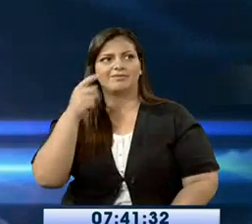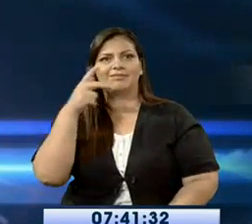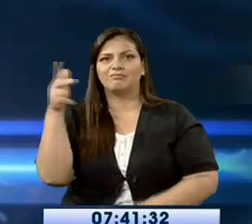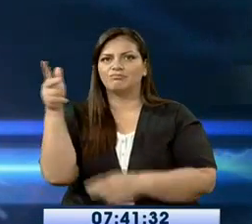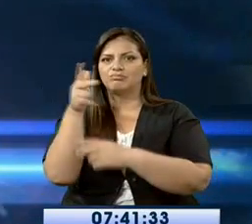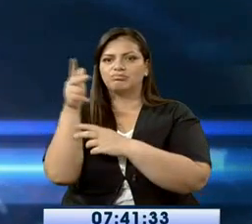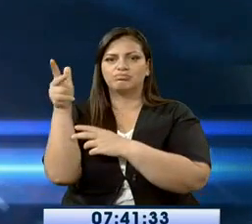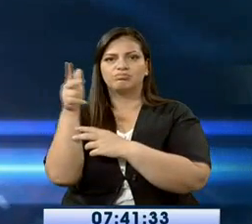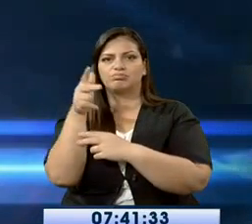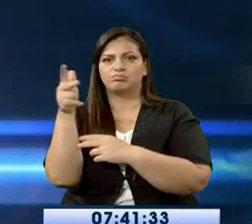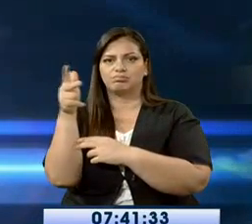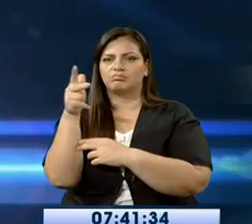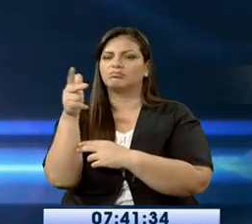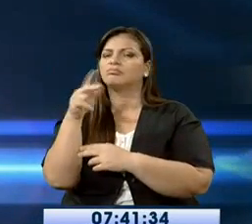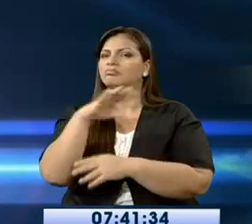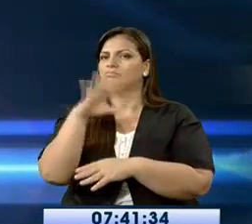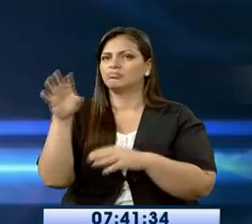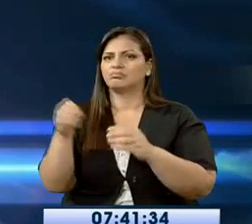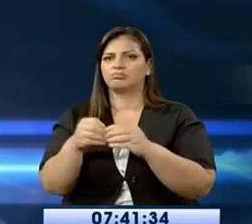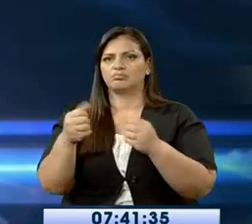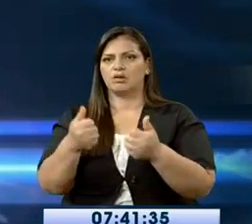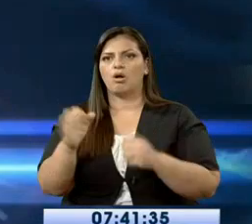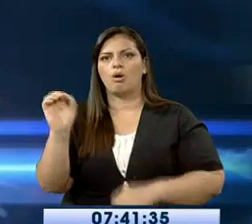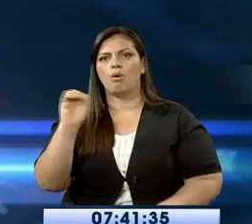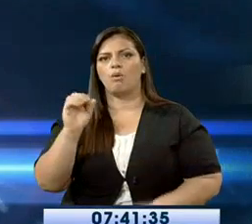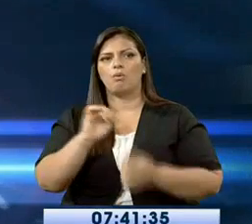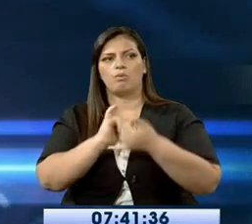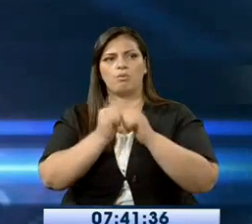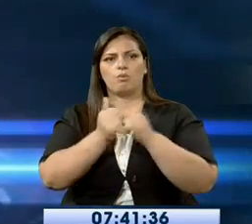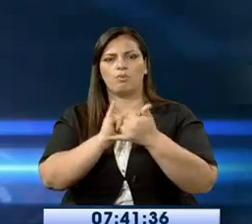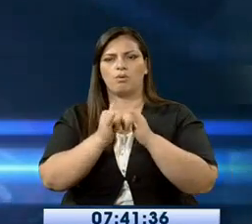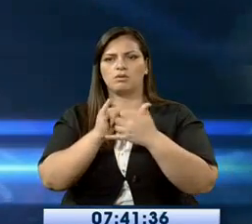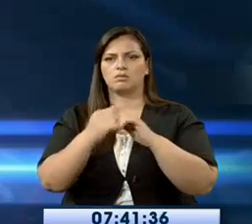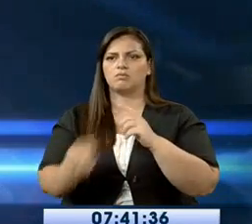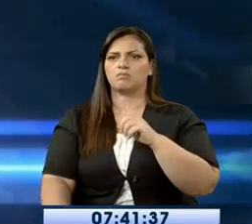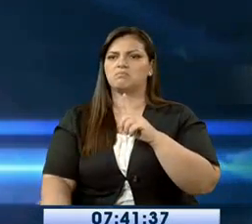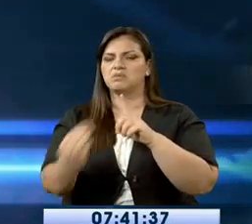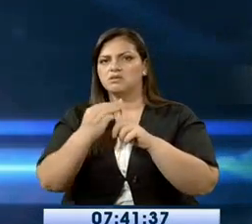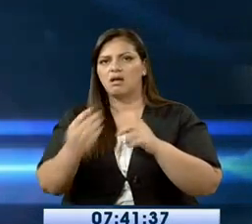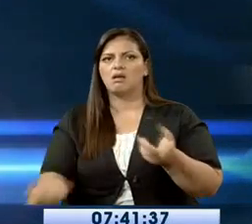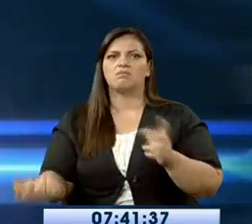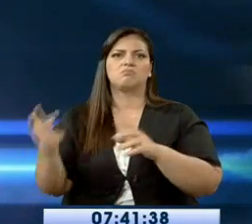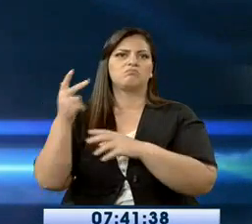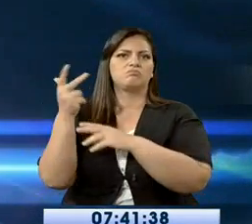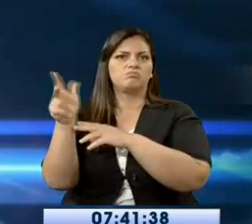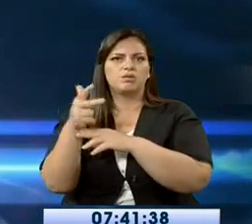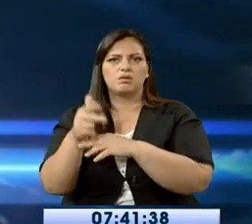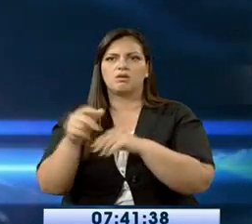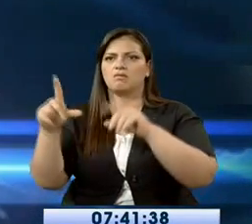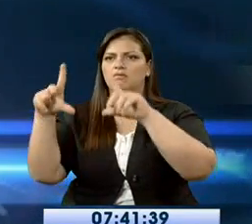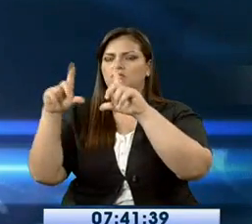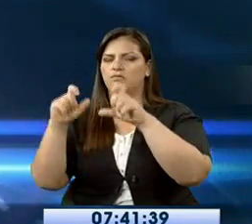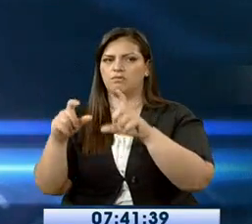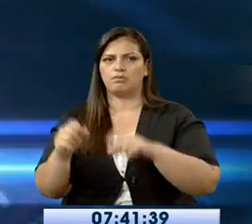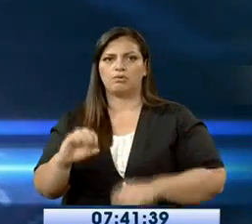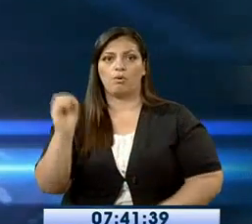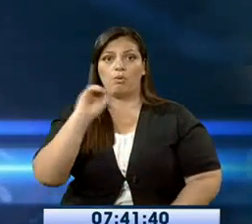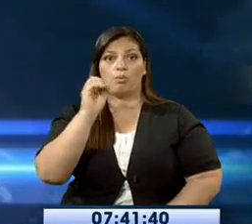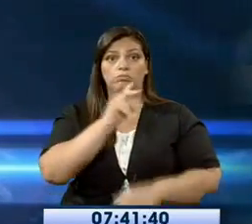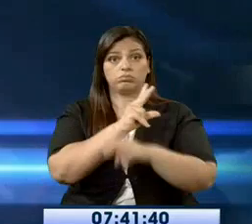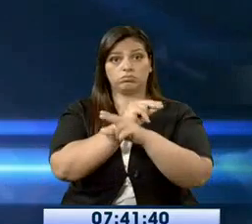totalmente. ¿Ah? ¿Por qué dijiste? ¿Por WhatsApp? Por WhatsApp. Por WhatsApp. O envíenos a arroba la noticia, a ver,